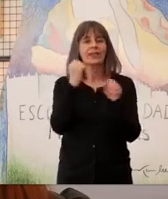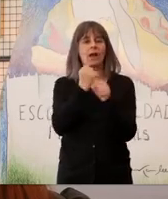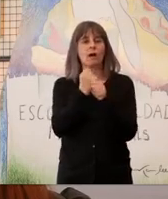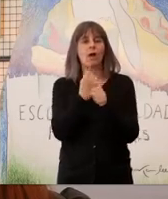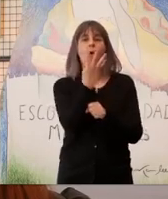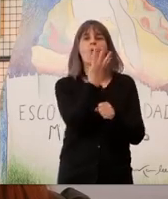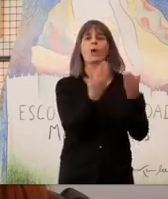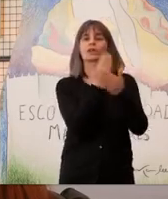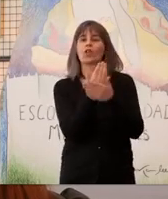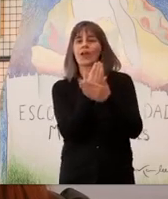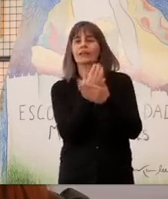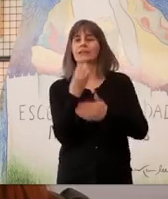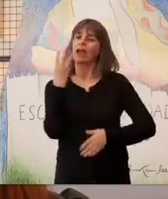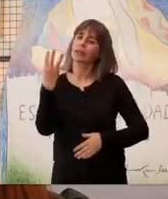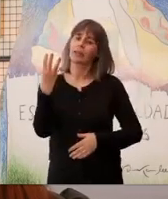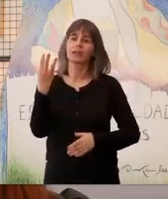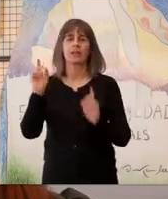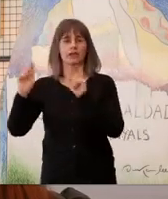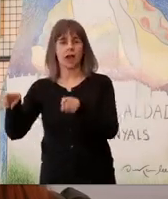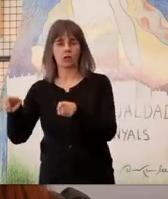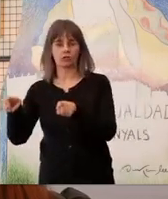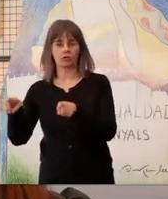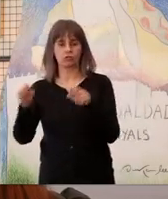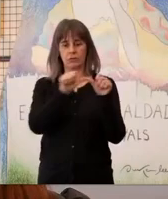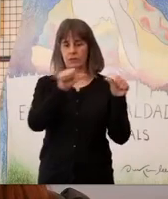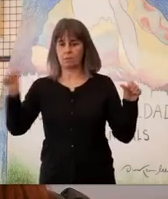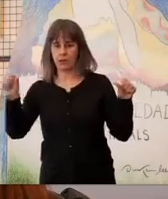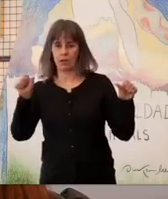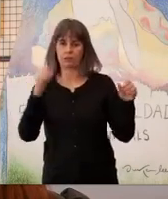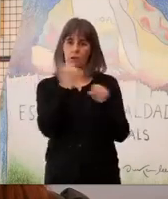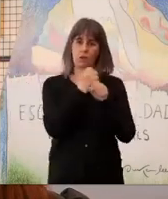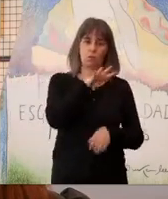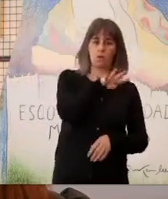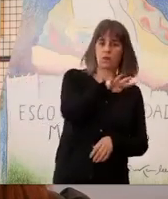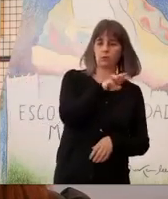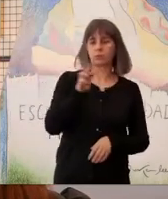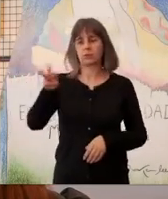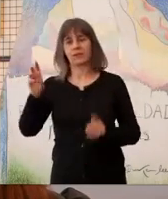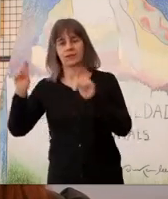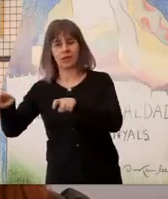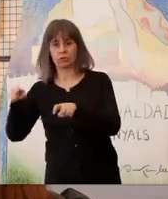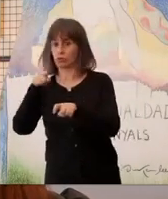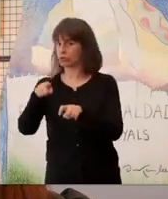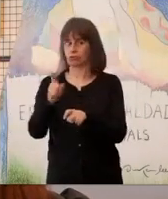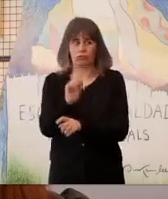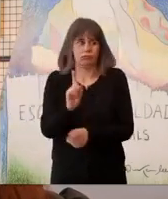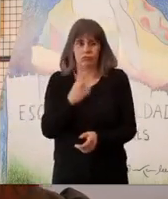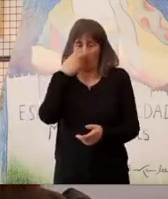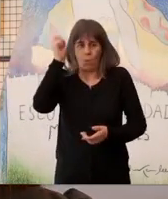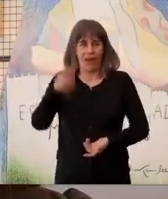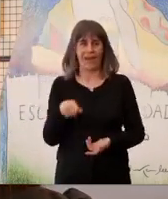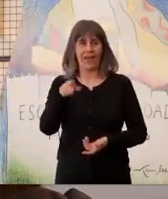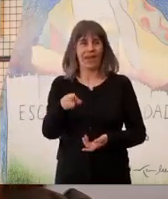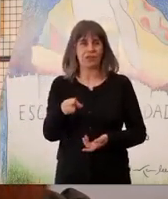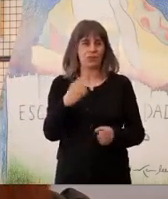de fiesta que no es lo mismo así no se resuelve Para nada la conciliación Por